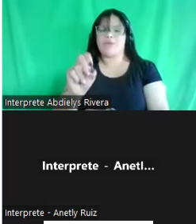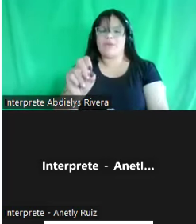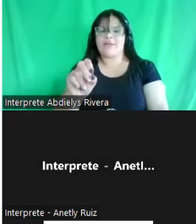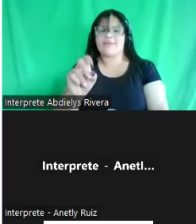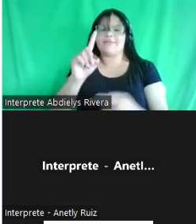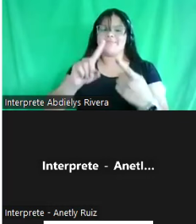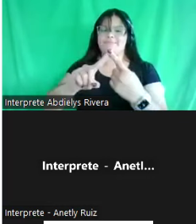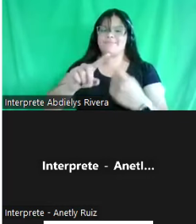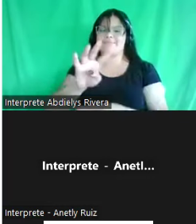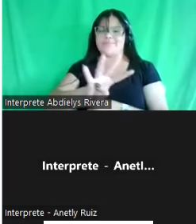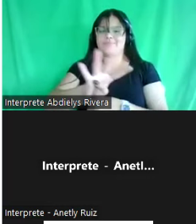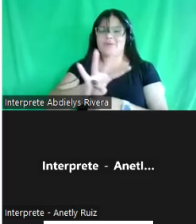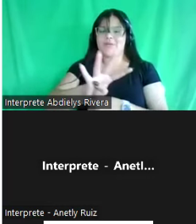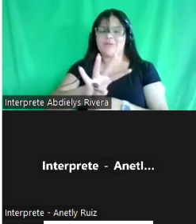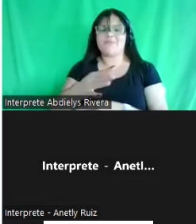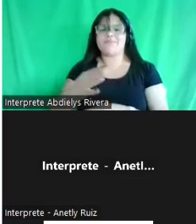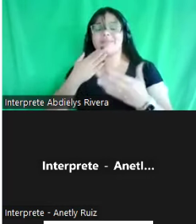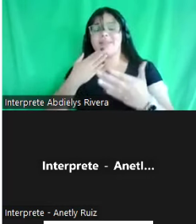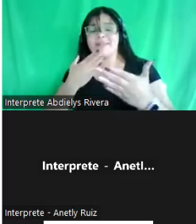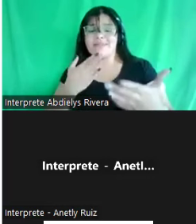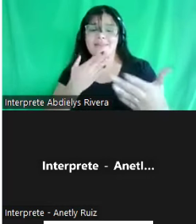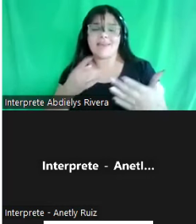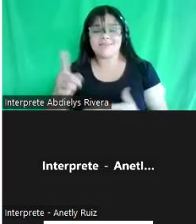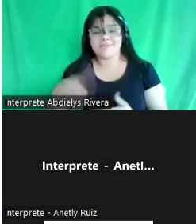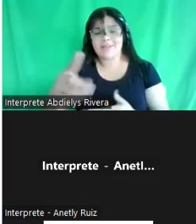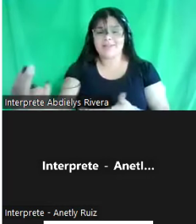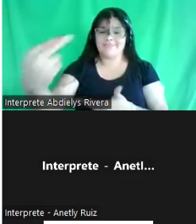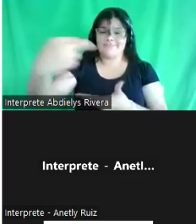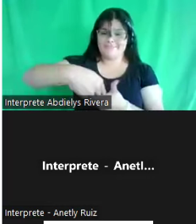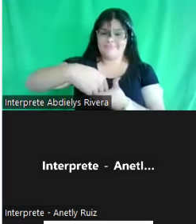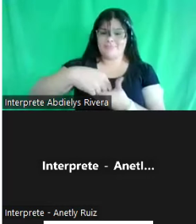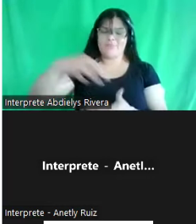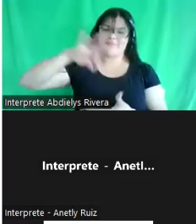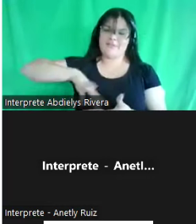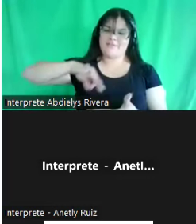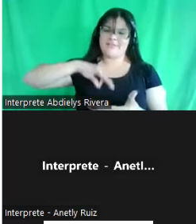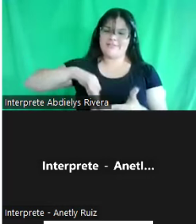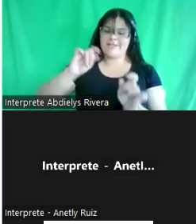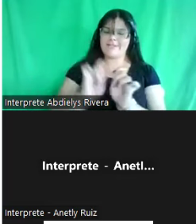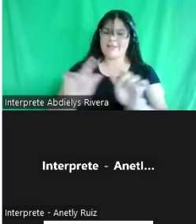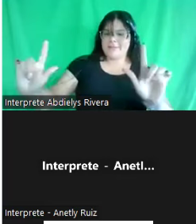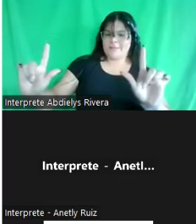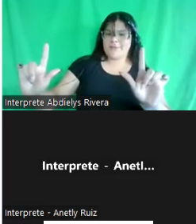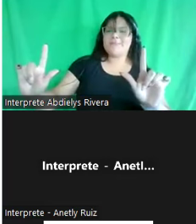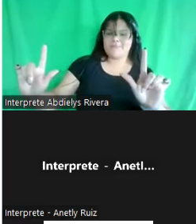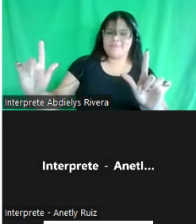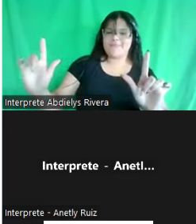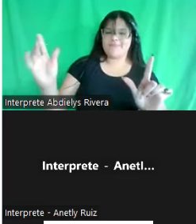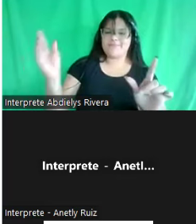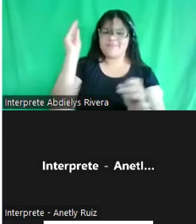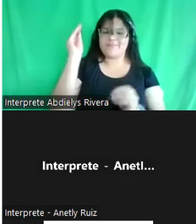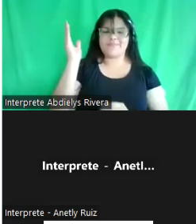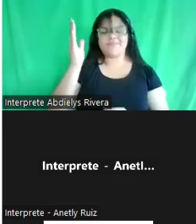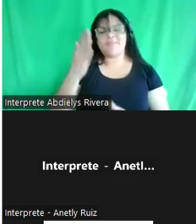mantenemos conectados. Muchas gracias a todos por participar de esta sesión y beneficiarse del contenido que estamos exponiendo.